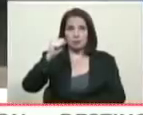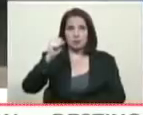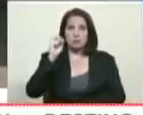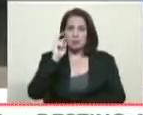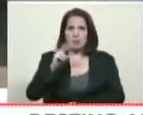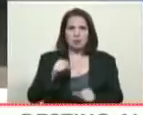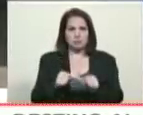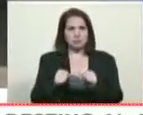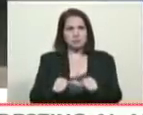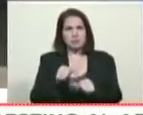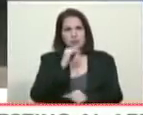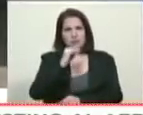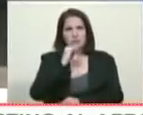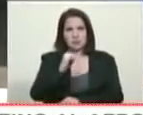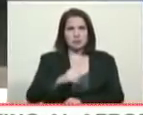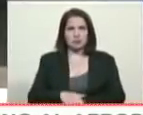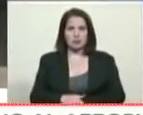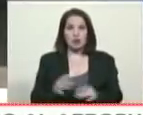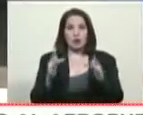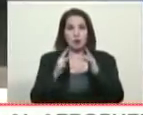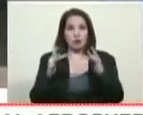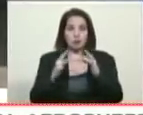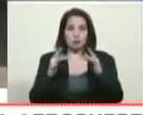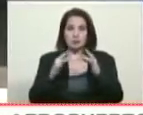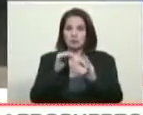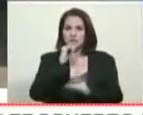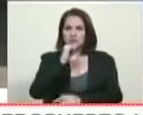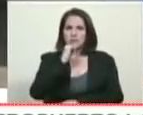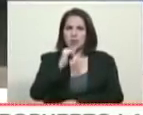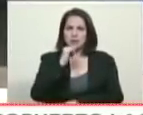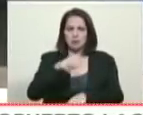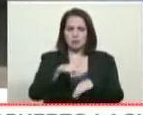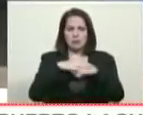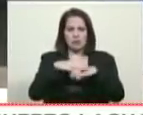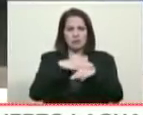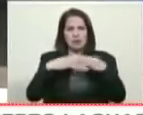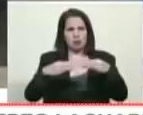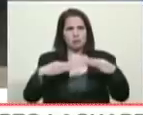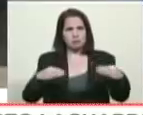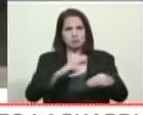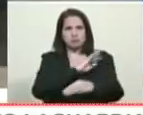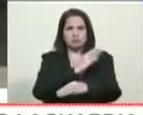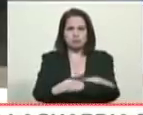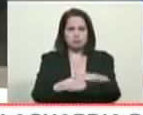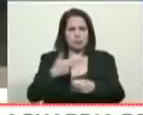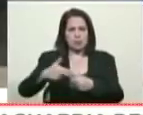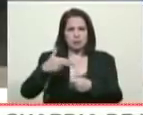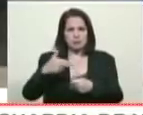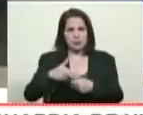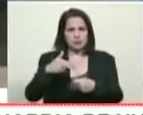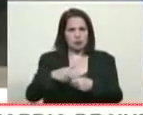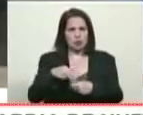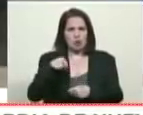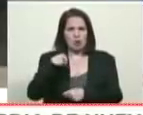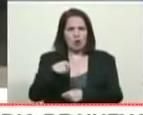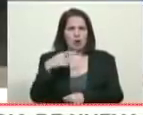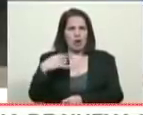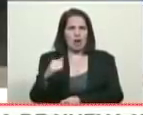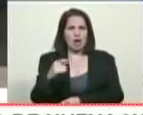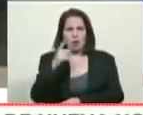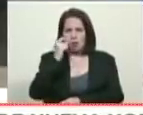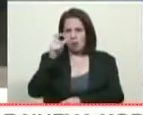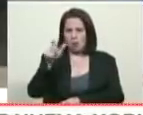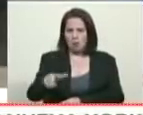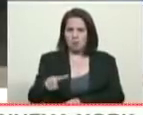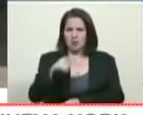vamos a continuar con información y establecemos un contacto informativo desde el ministerio del poder popular para el petróleo allí se encuentra jáiber lópez con